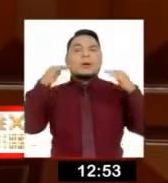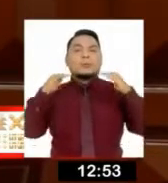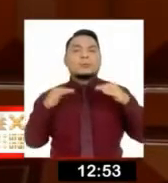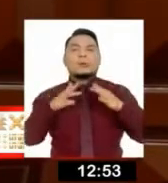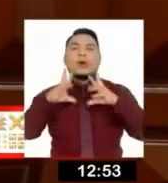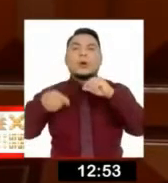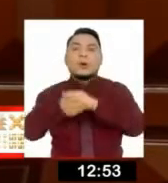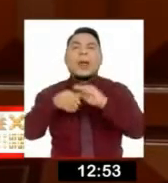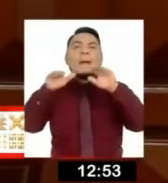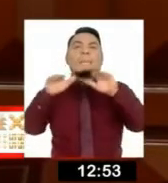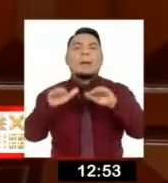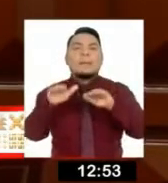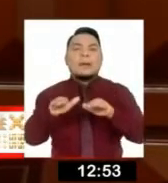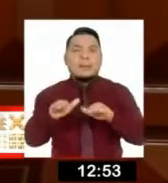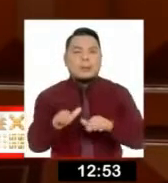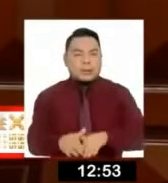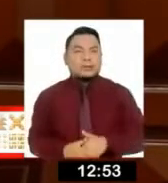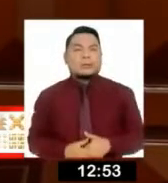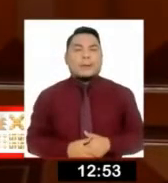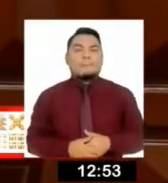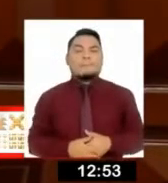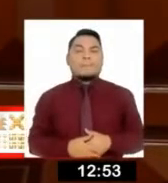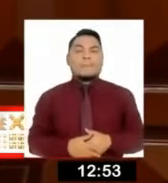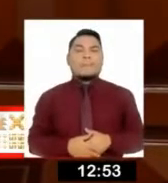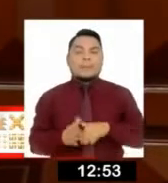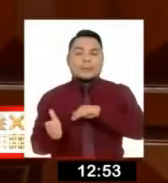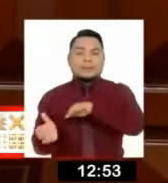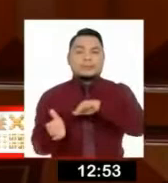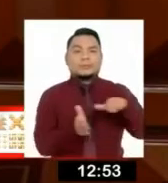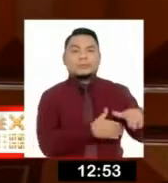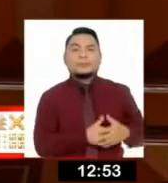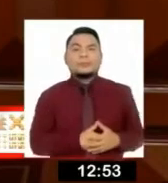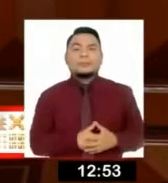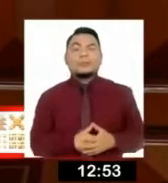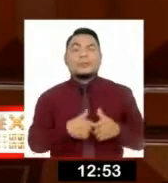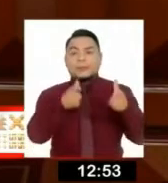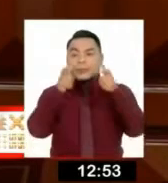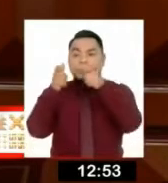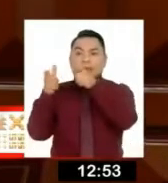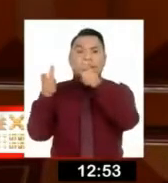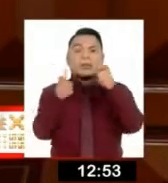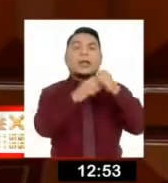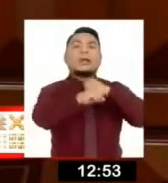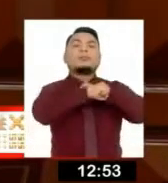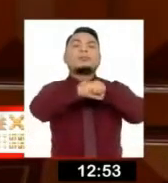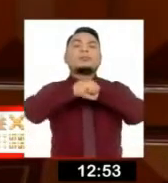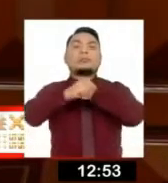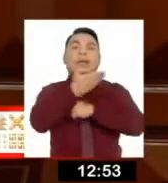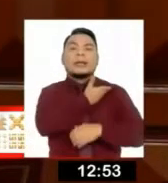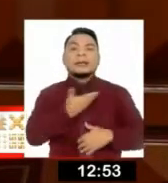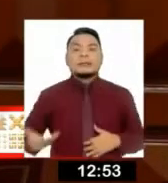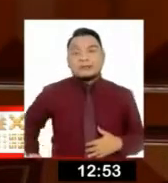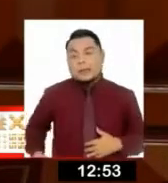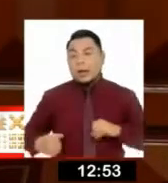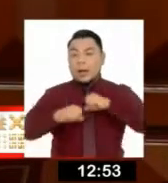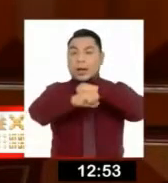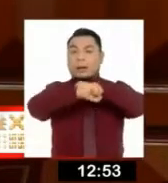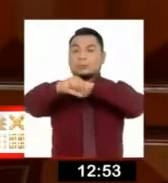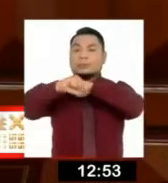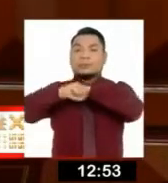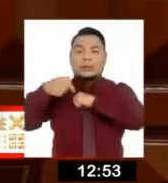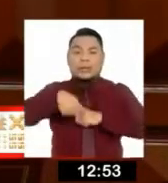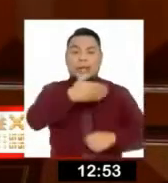la corrupción con energía. Regulación de la publicidad estatal. La publicidad del